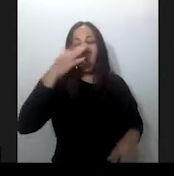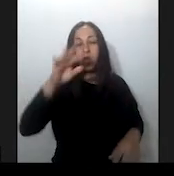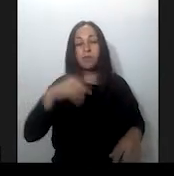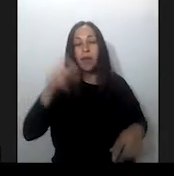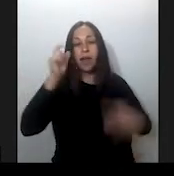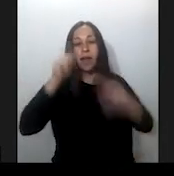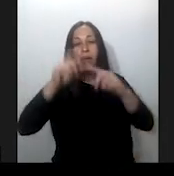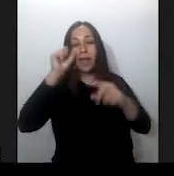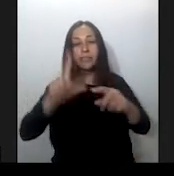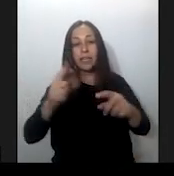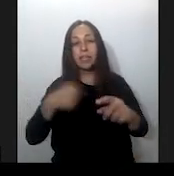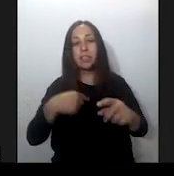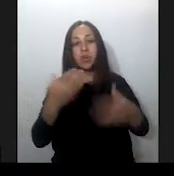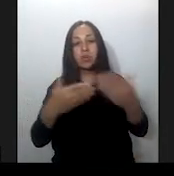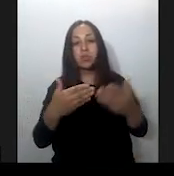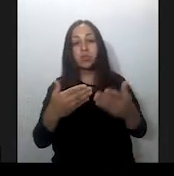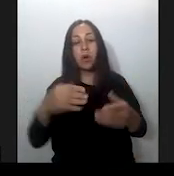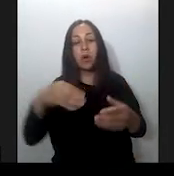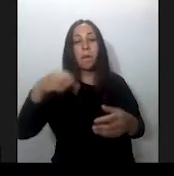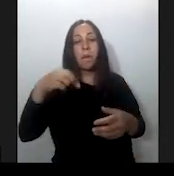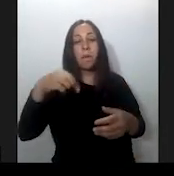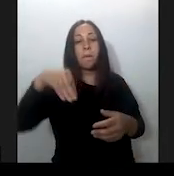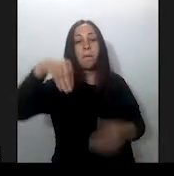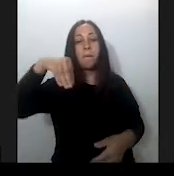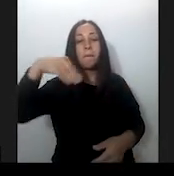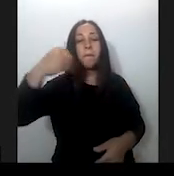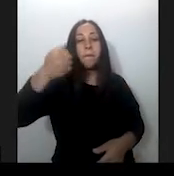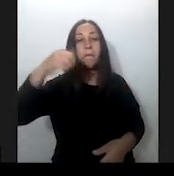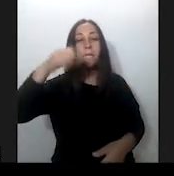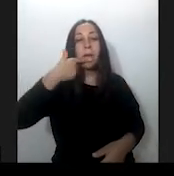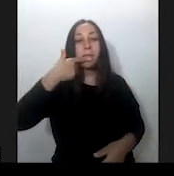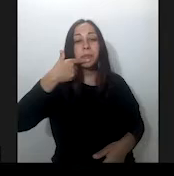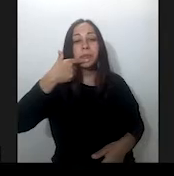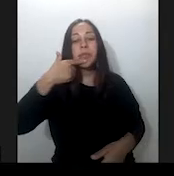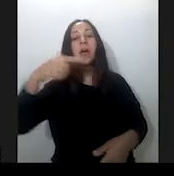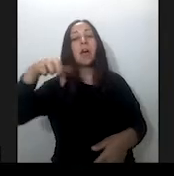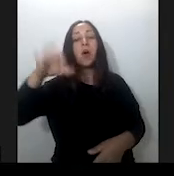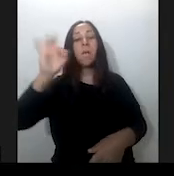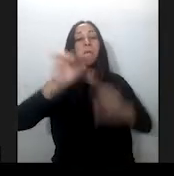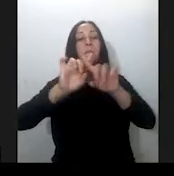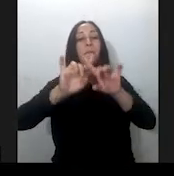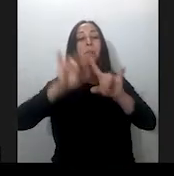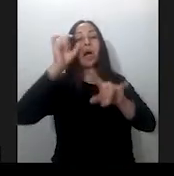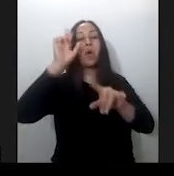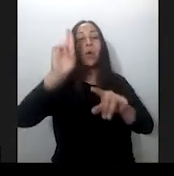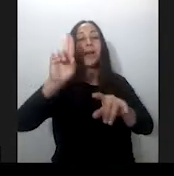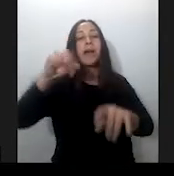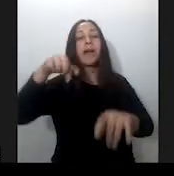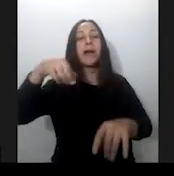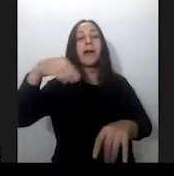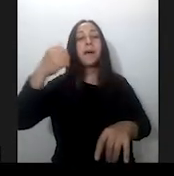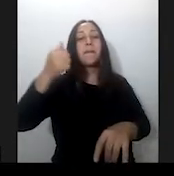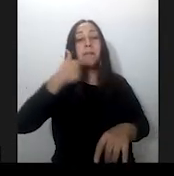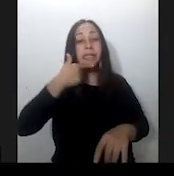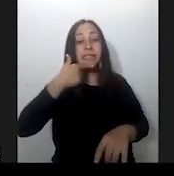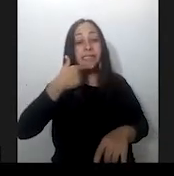utilizando, tiene integración con todo lo que es la parte de los servicios de Maps, ¿bien? Que se llama Power Maps, directamente el servicio que integra todo